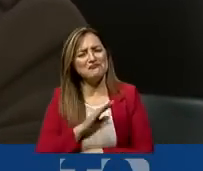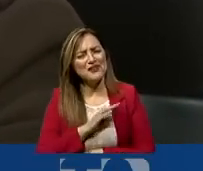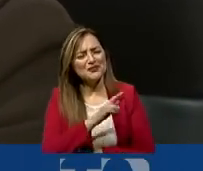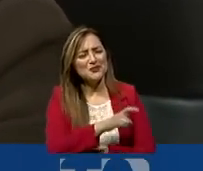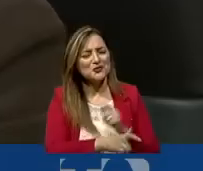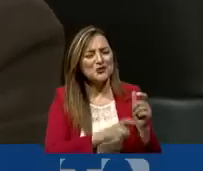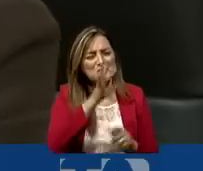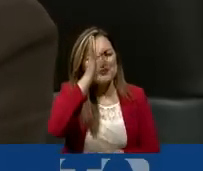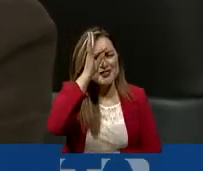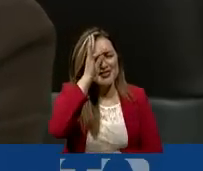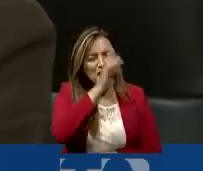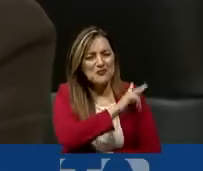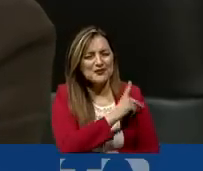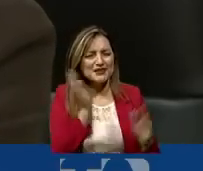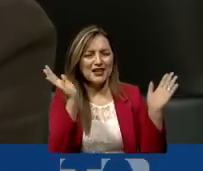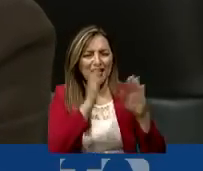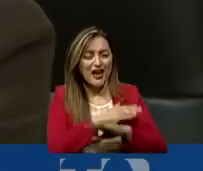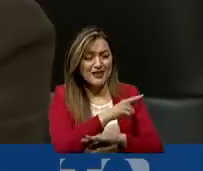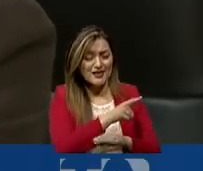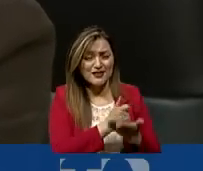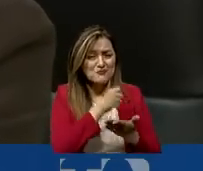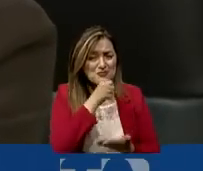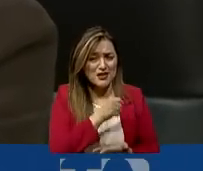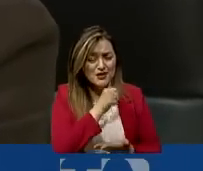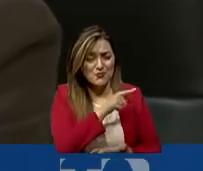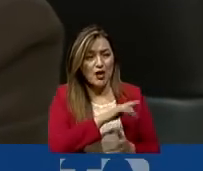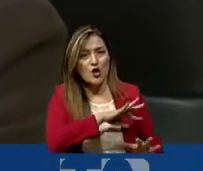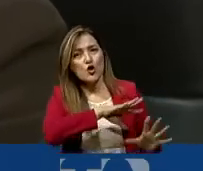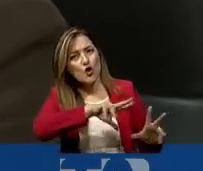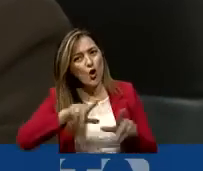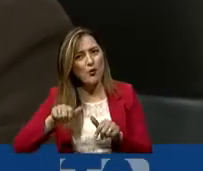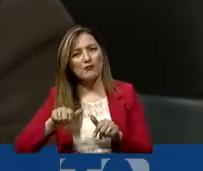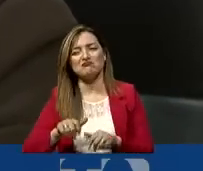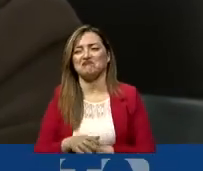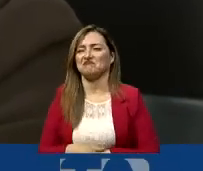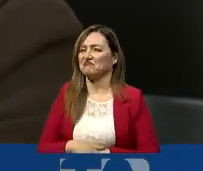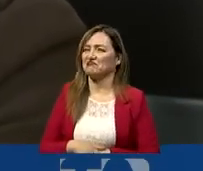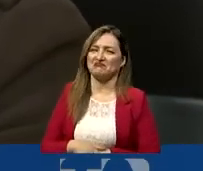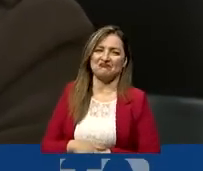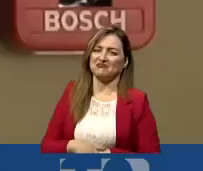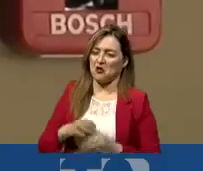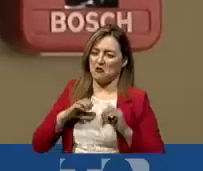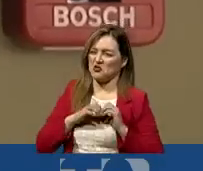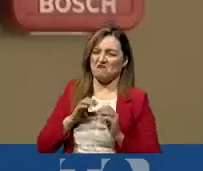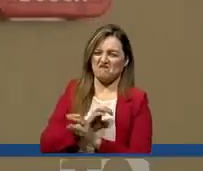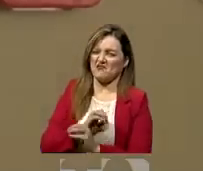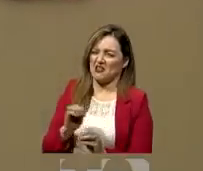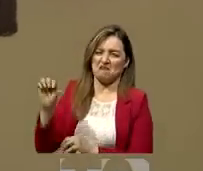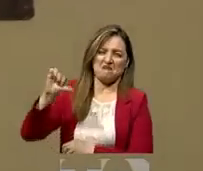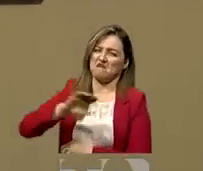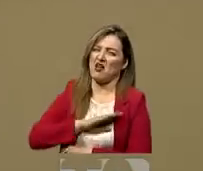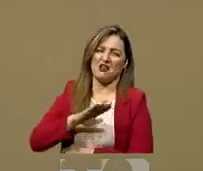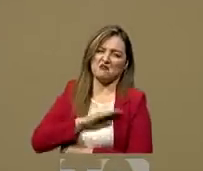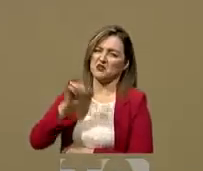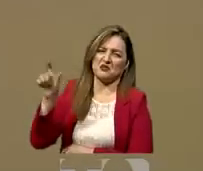en forma completamente gratuita en el Ministerio de Salud Pública no tiene descripción, es una persona que no tiene corazón. Para llegar a esta bodega